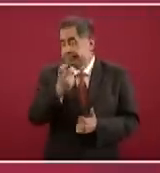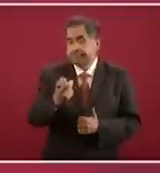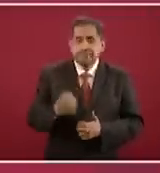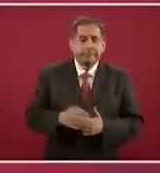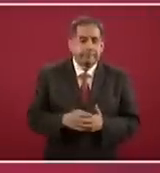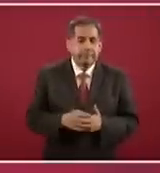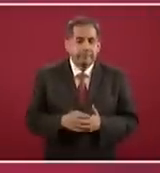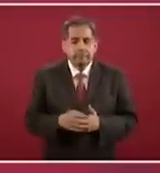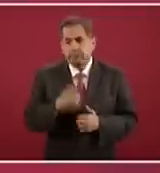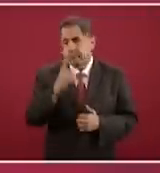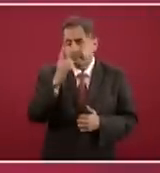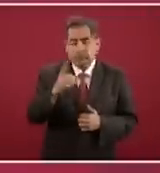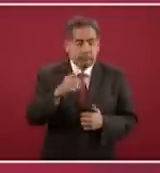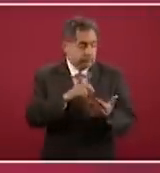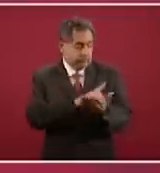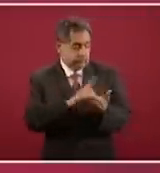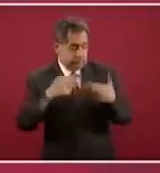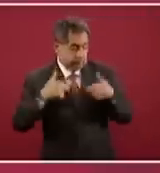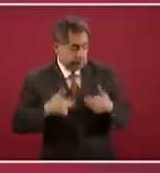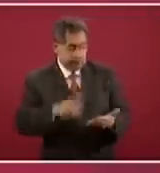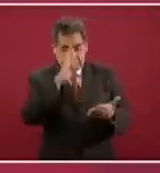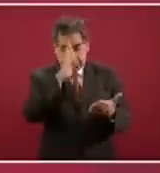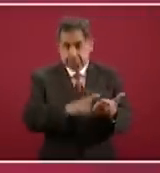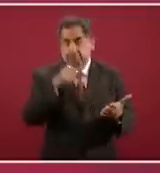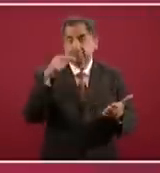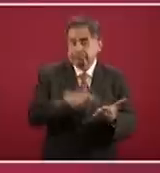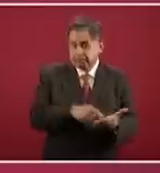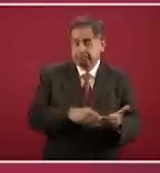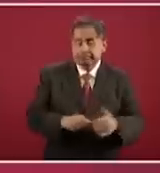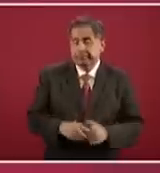y con respeto a los derechos humanos.